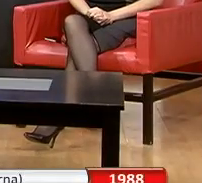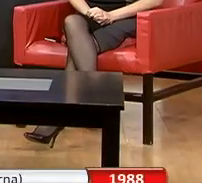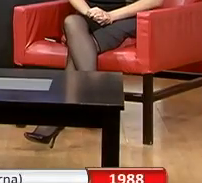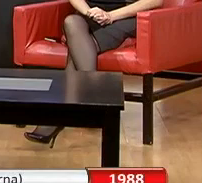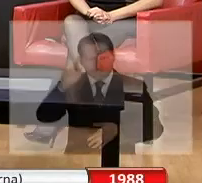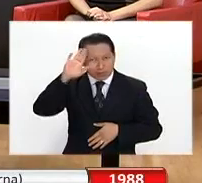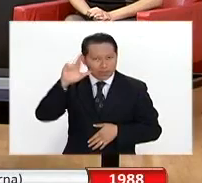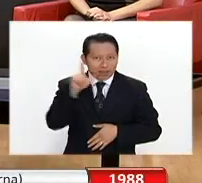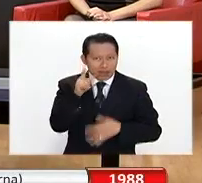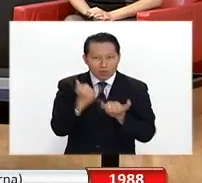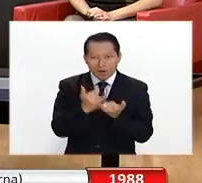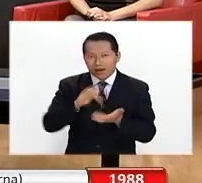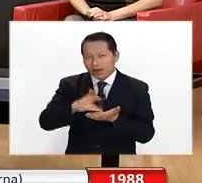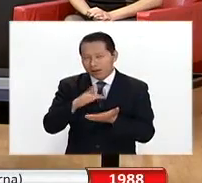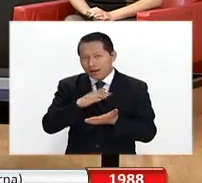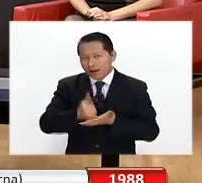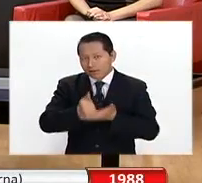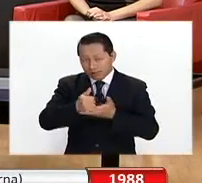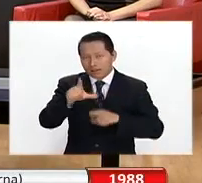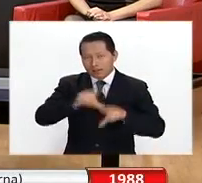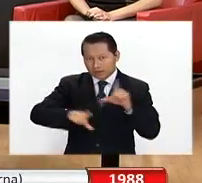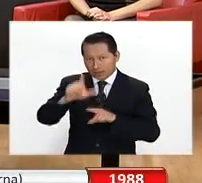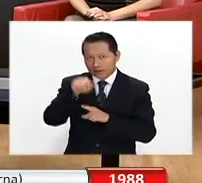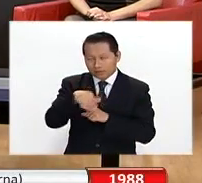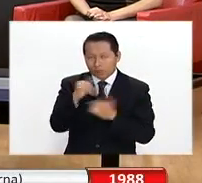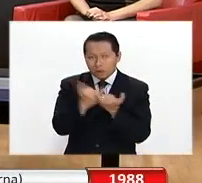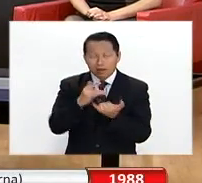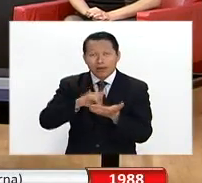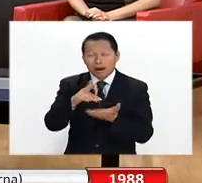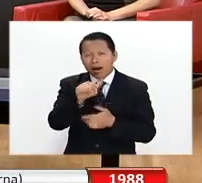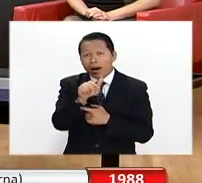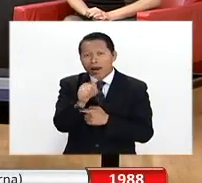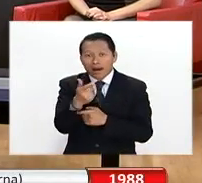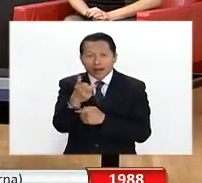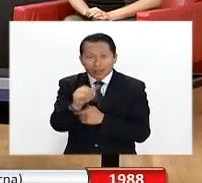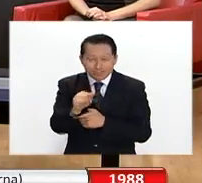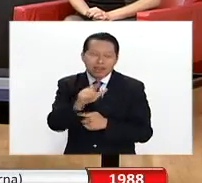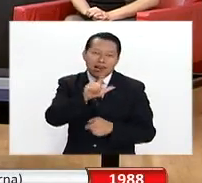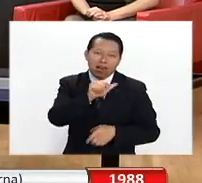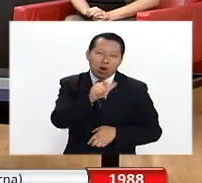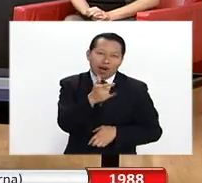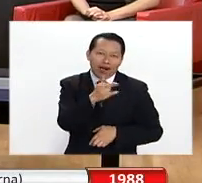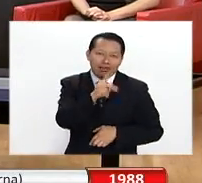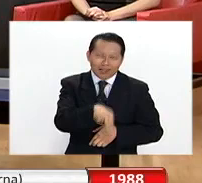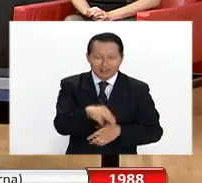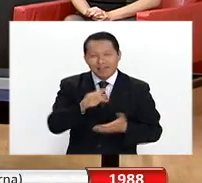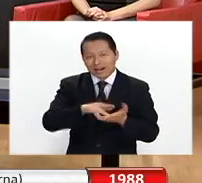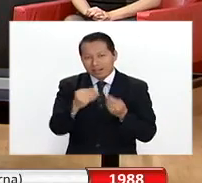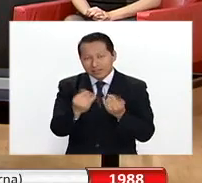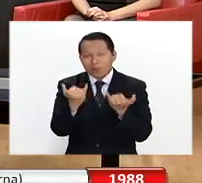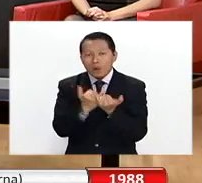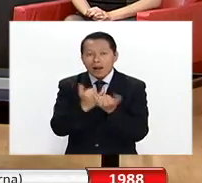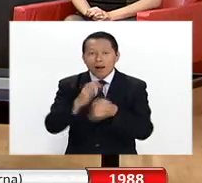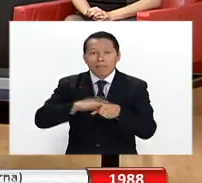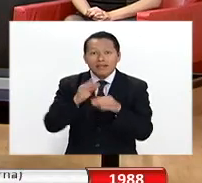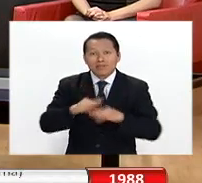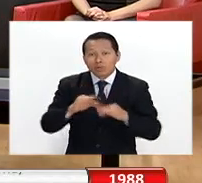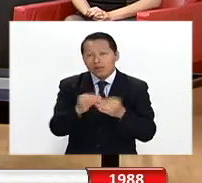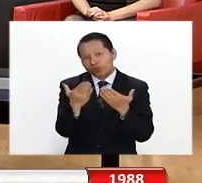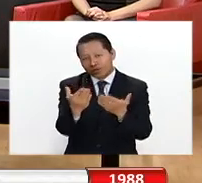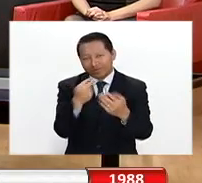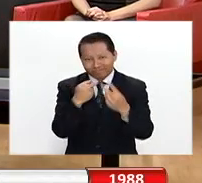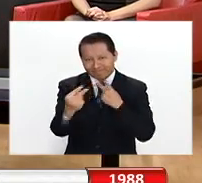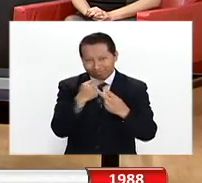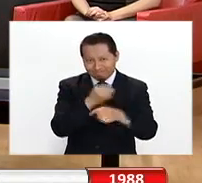Gracias a Miguel González, que nos acompañó en el lenguaje de señas. A ti, Ana Cris. Gracias. Lalo Aitán, muchas gusto, gracias. Papi. Pero sobre todas las cosas a usted que nos